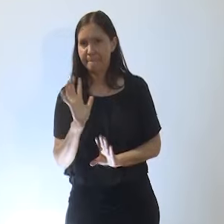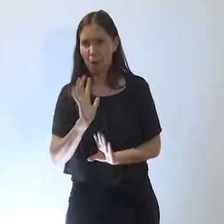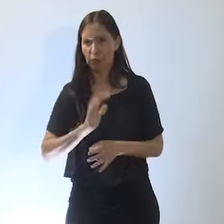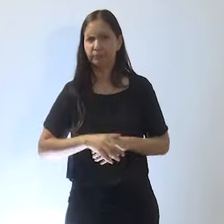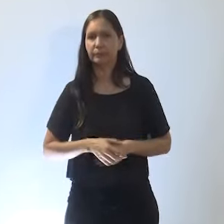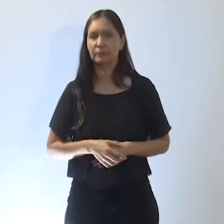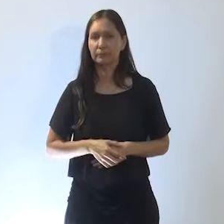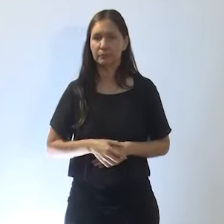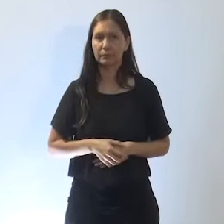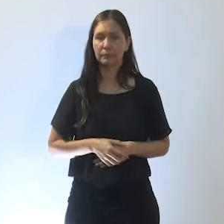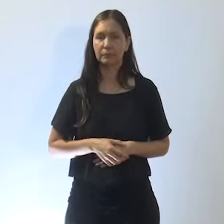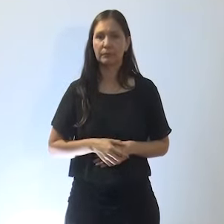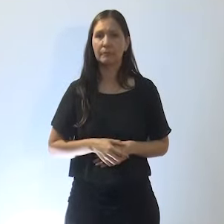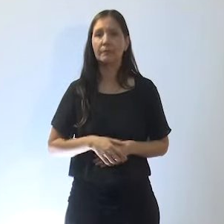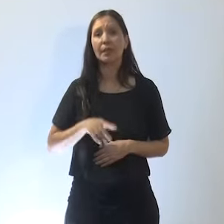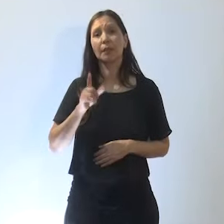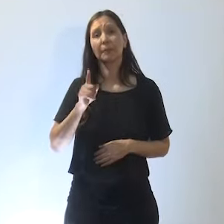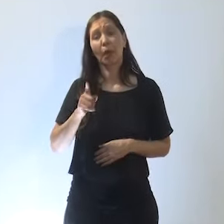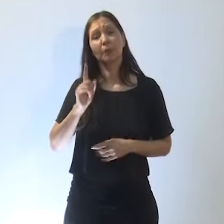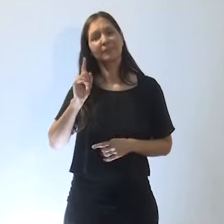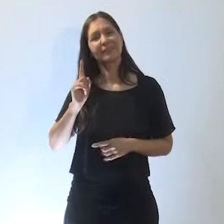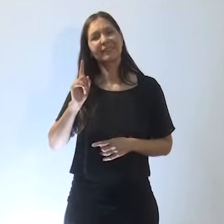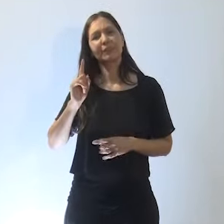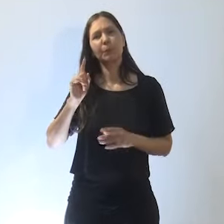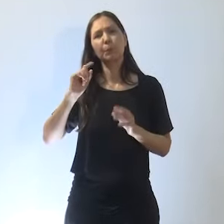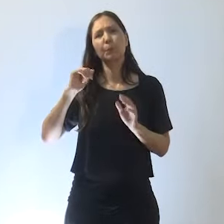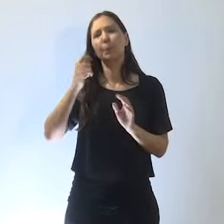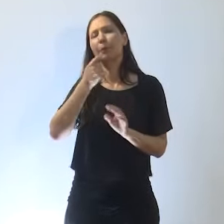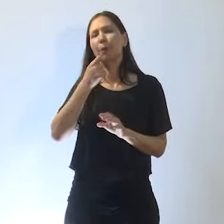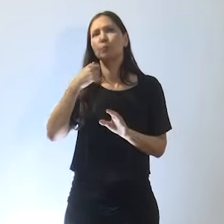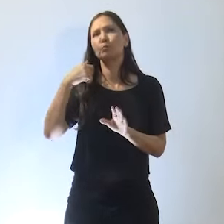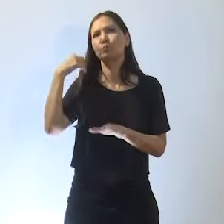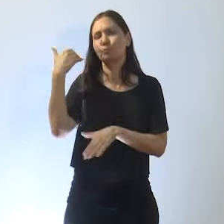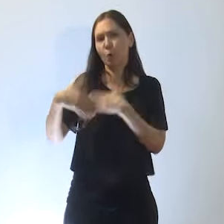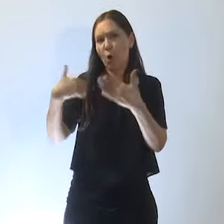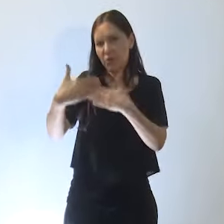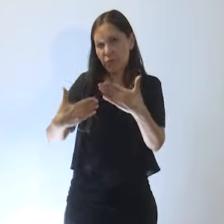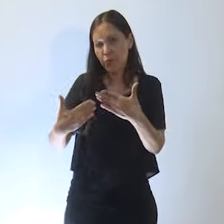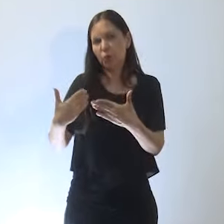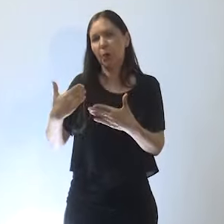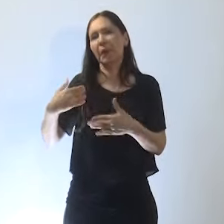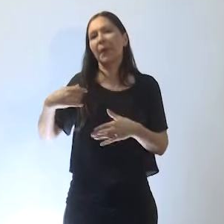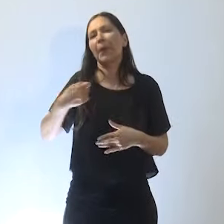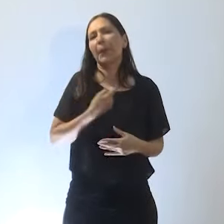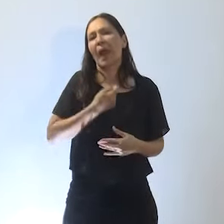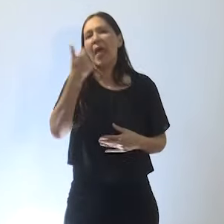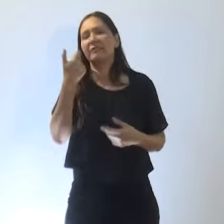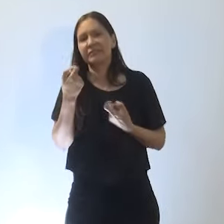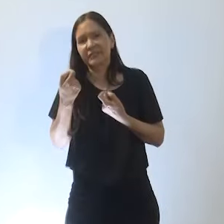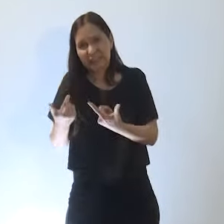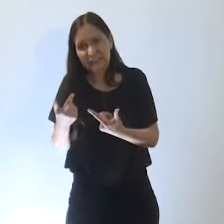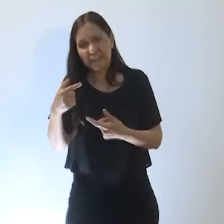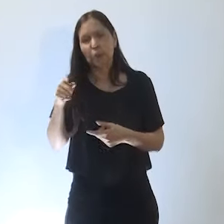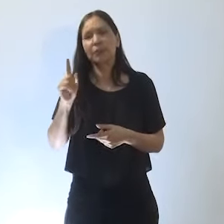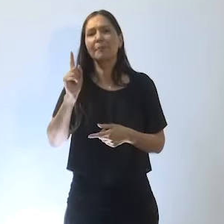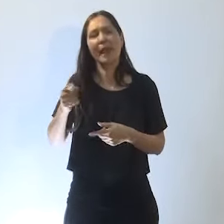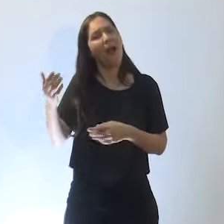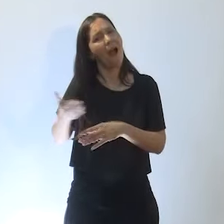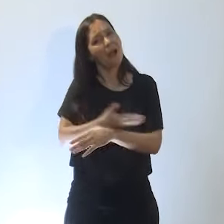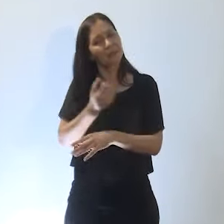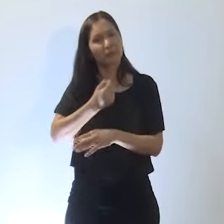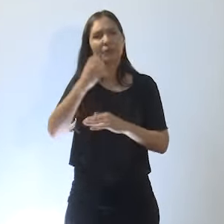la los procesos de otorgamiento de beneficios o otorgamiento de derechos con construcción política atrás y no temer a la